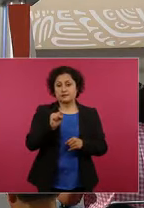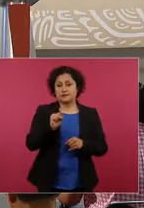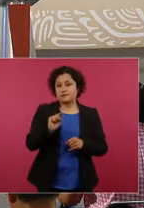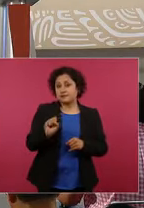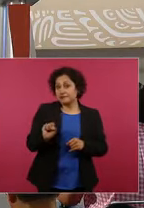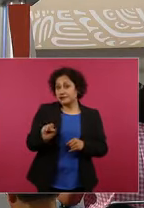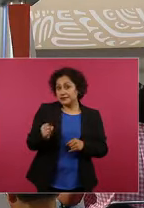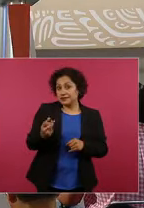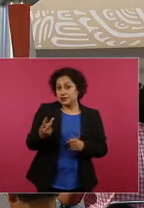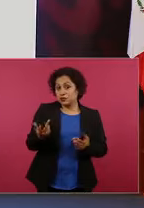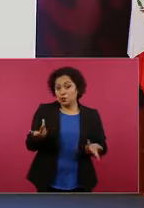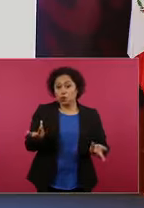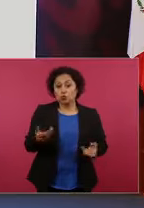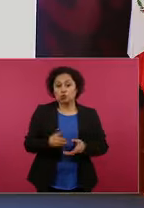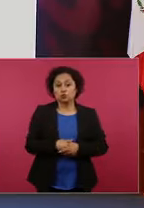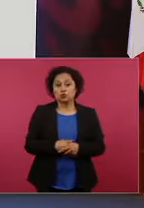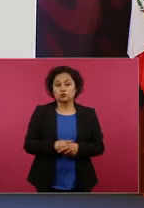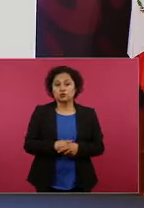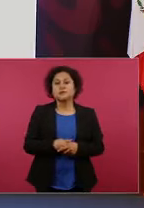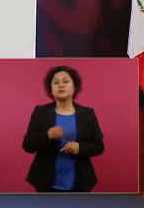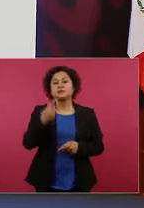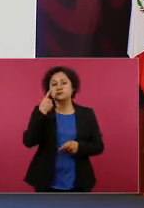¿Cómo explicar esto?